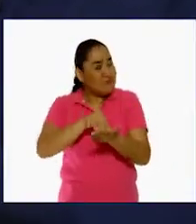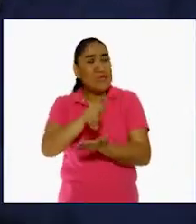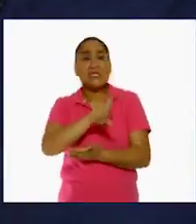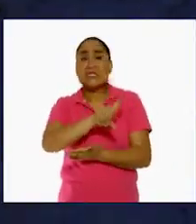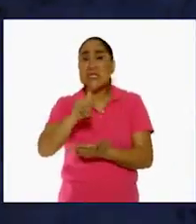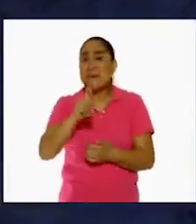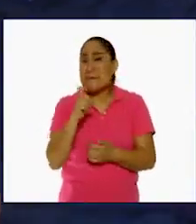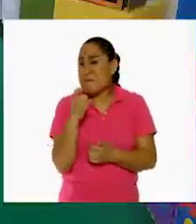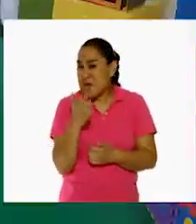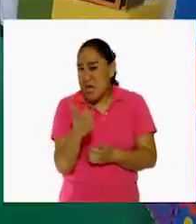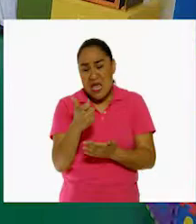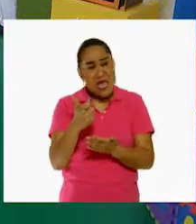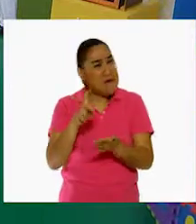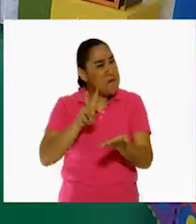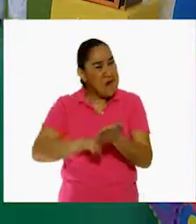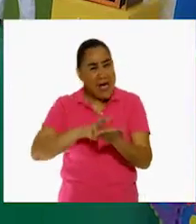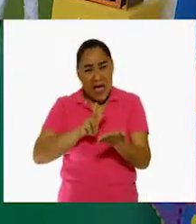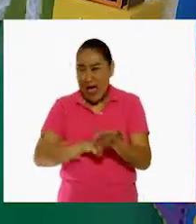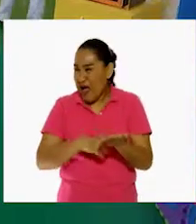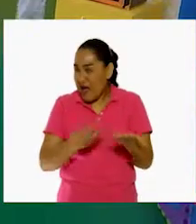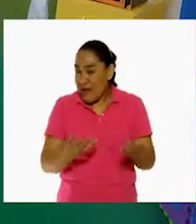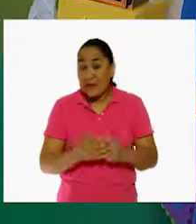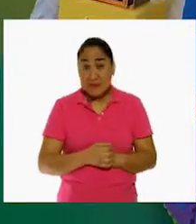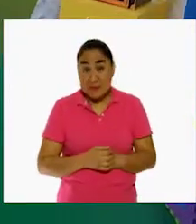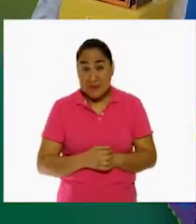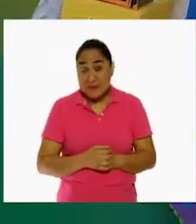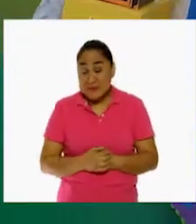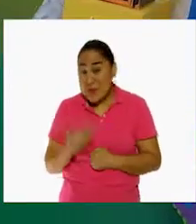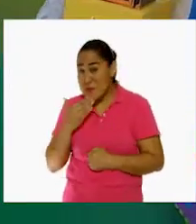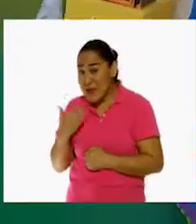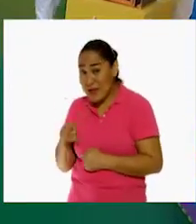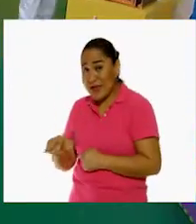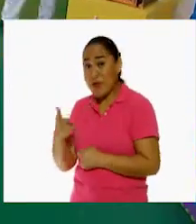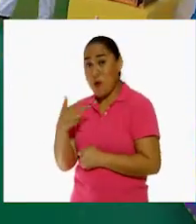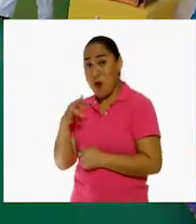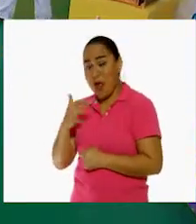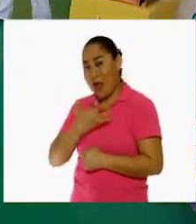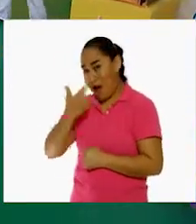pesos. Muy bien, Gloria, efectivamente.